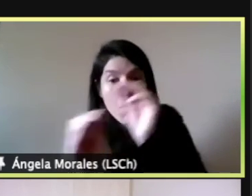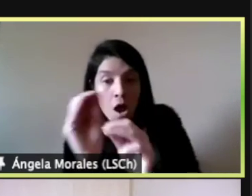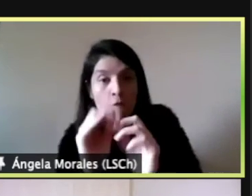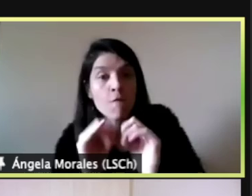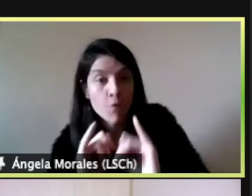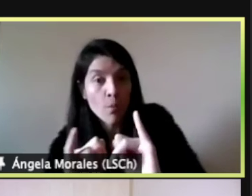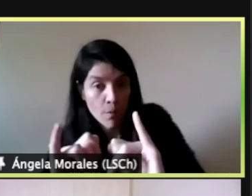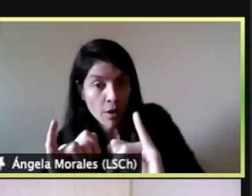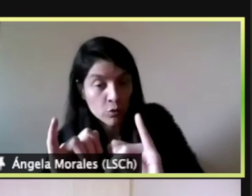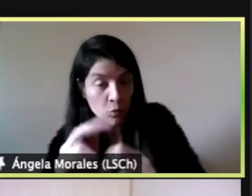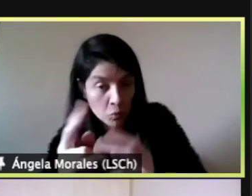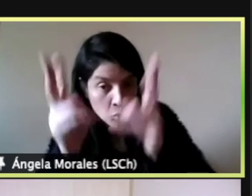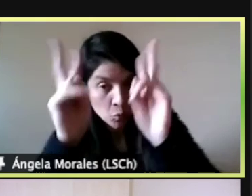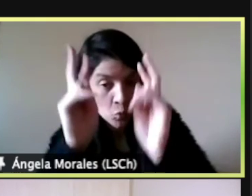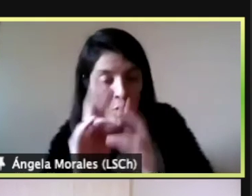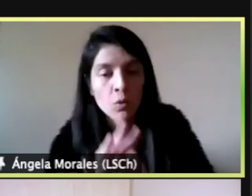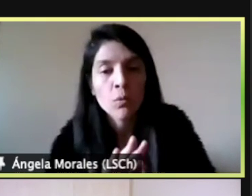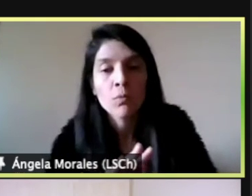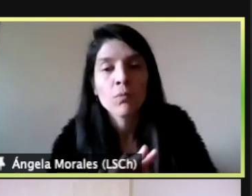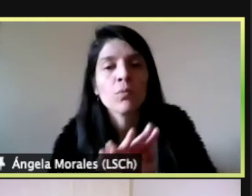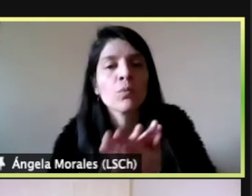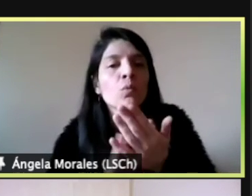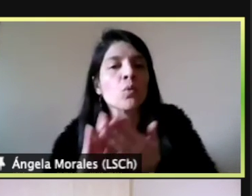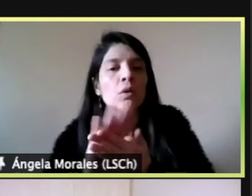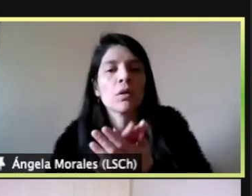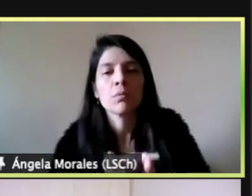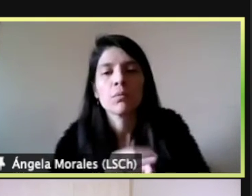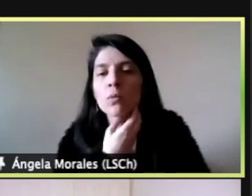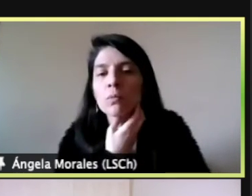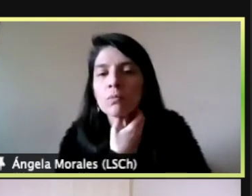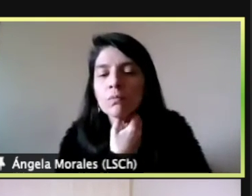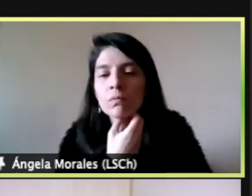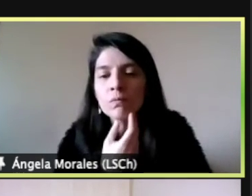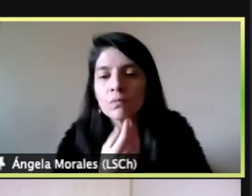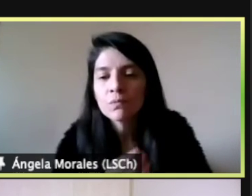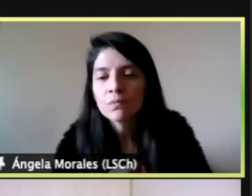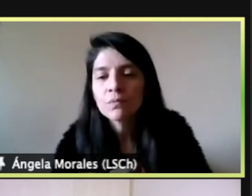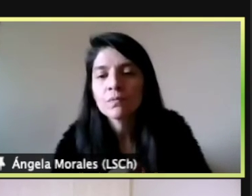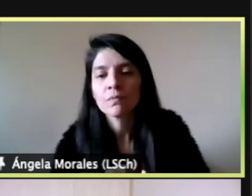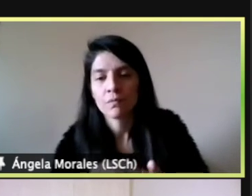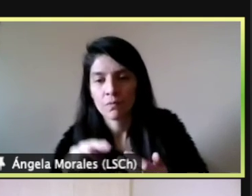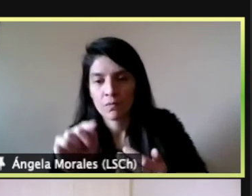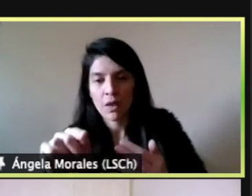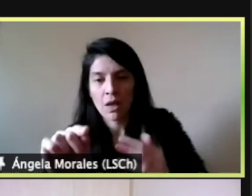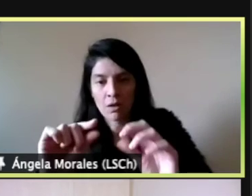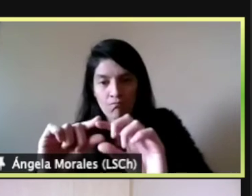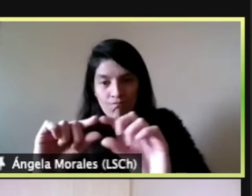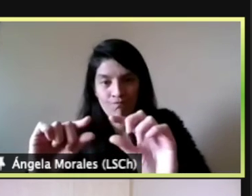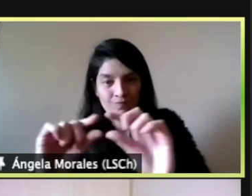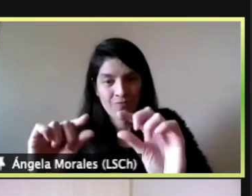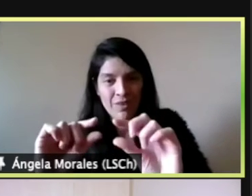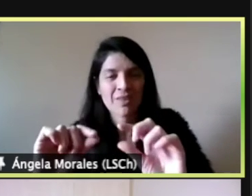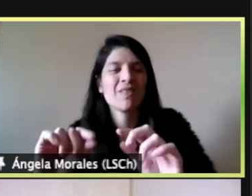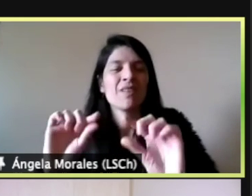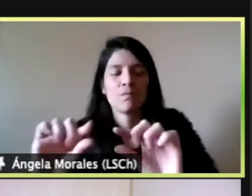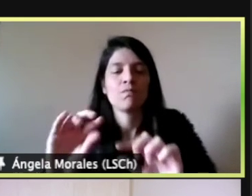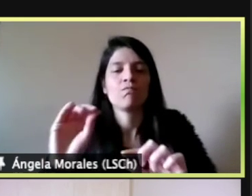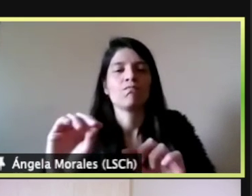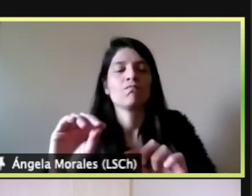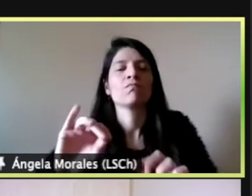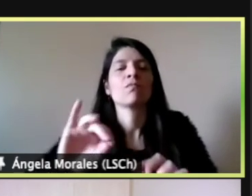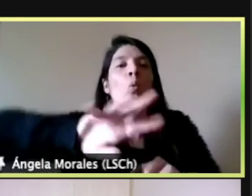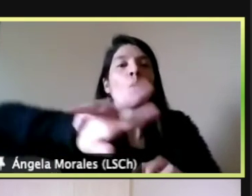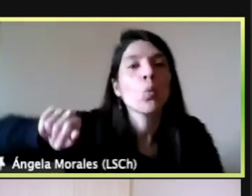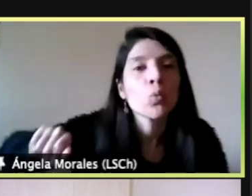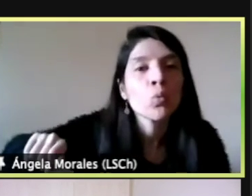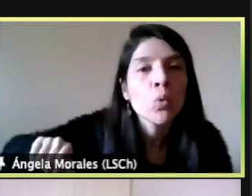Por ejemplo, voy a dejar también en la celda los hurtos. Entonces aquí, fíjense, y esto es lo complicado